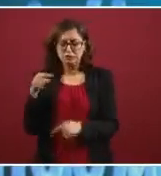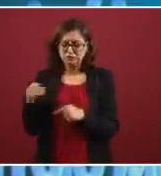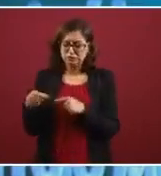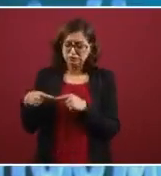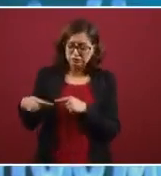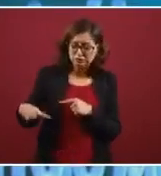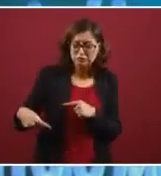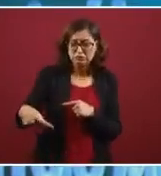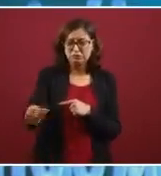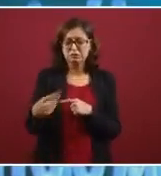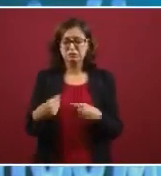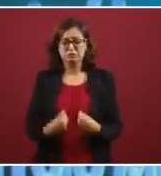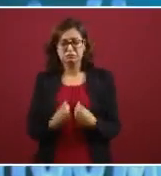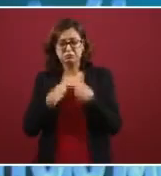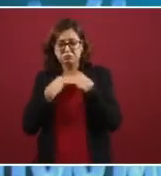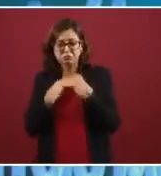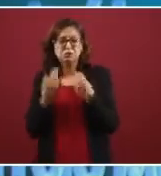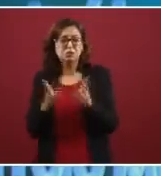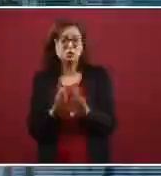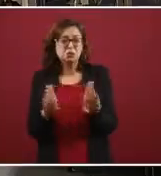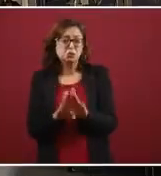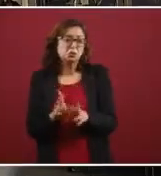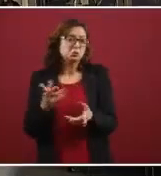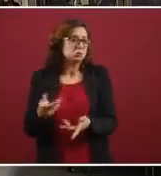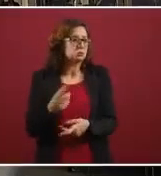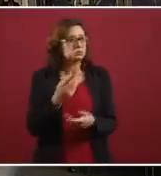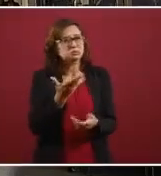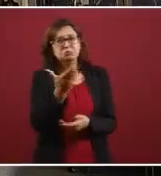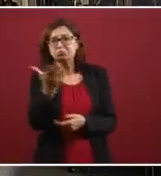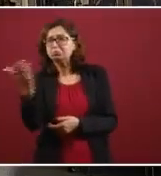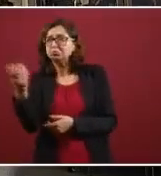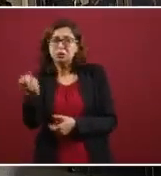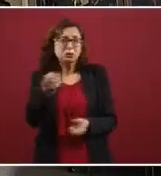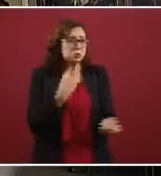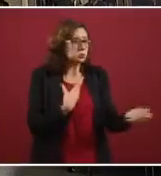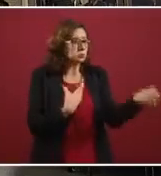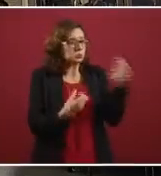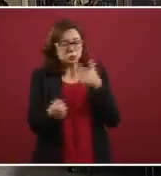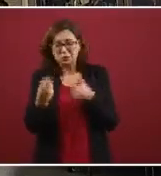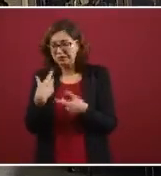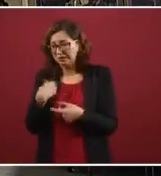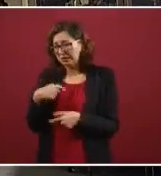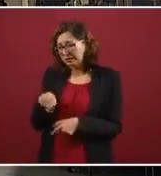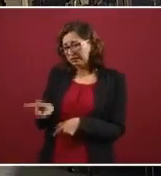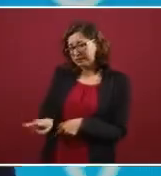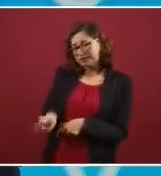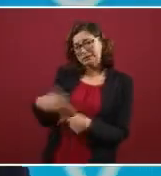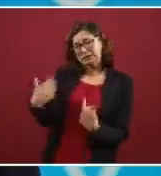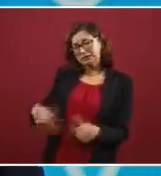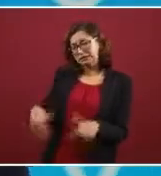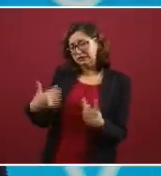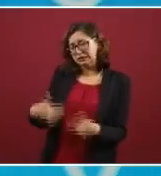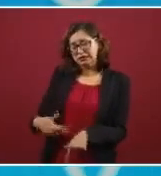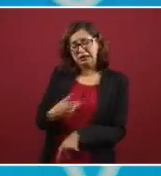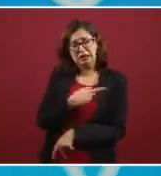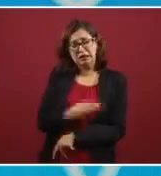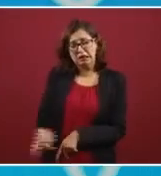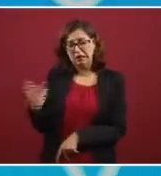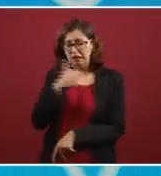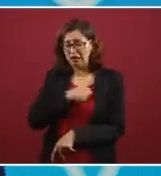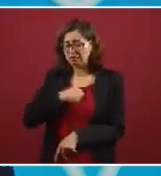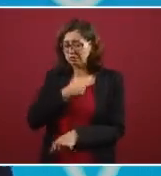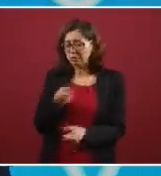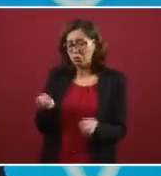había sobrevivido gracias a la generosidad de los marineros, conmovidos por la dignidad de este pobre pasajero. Al